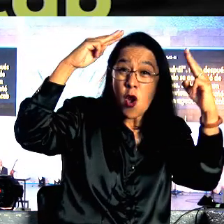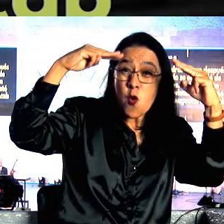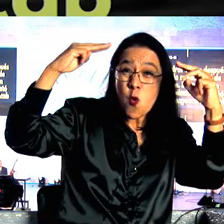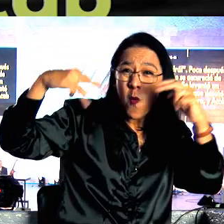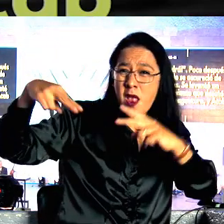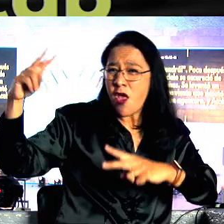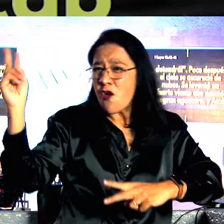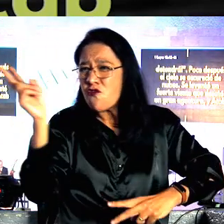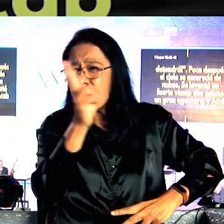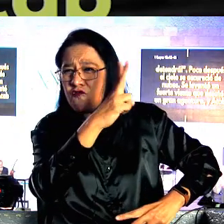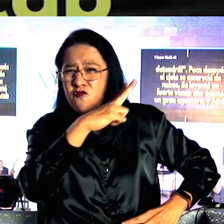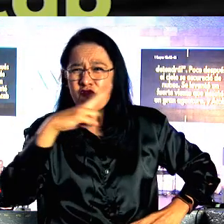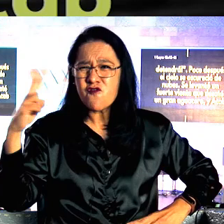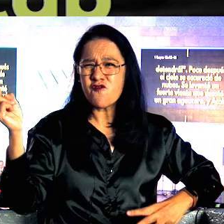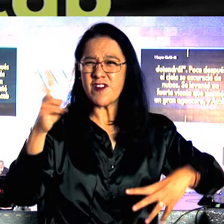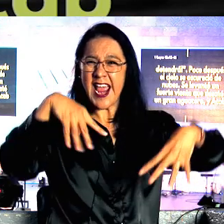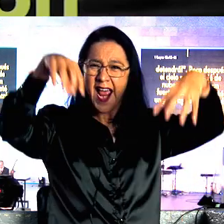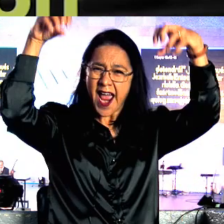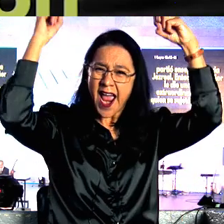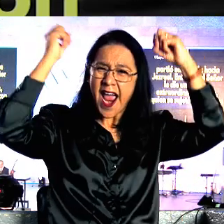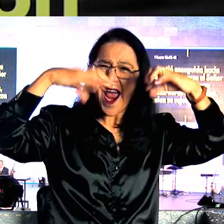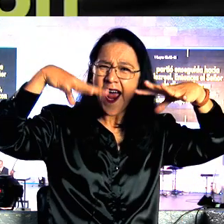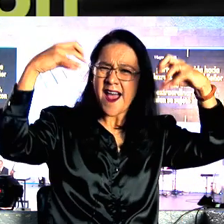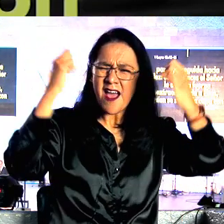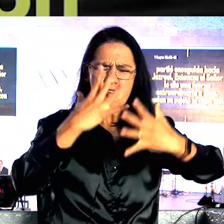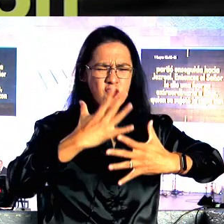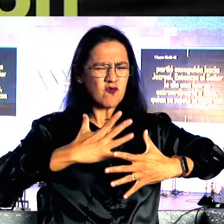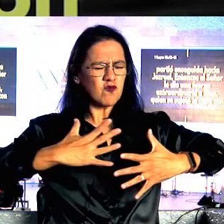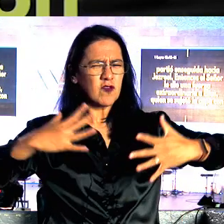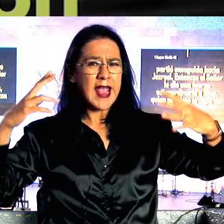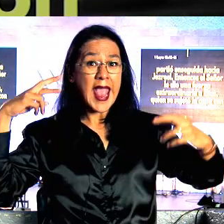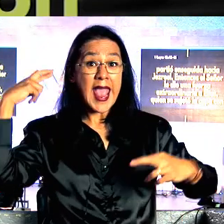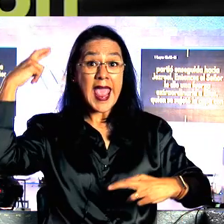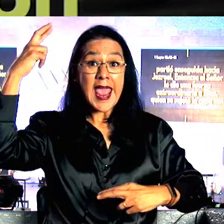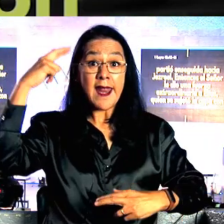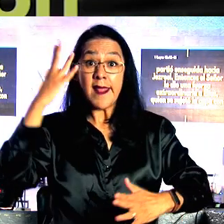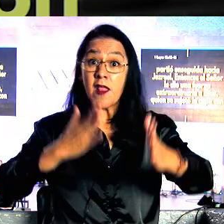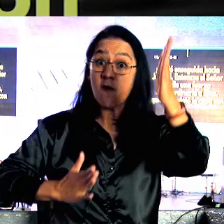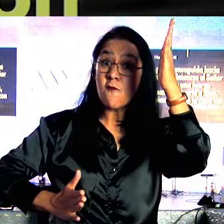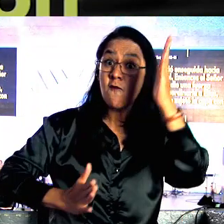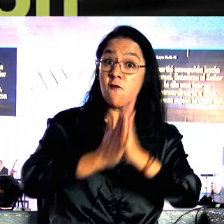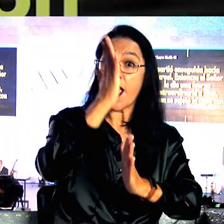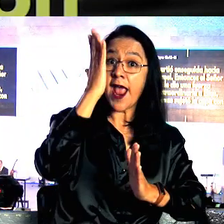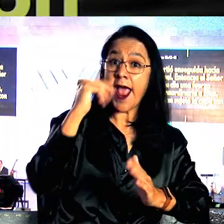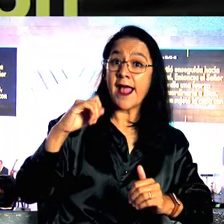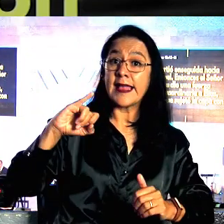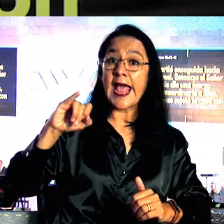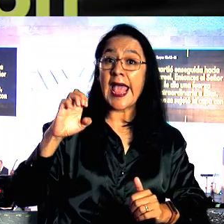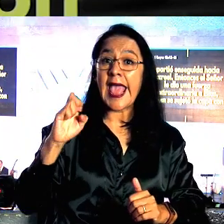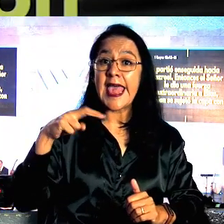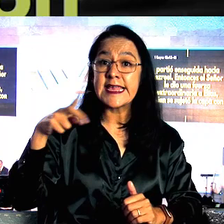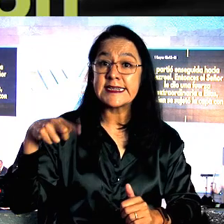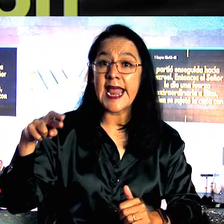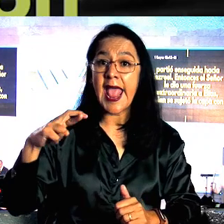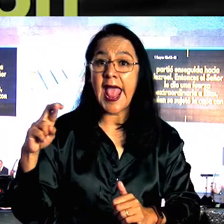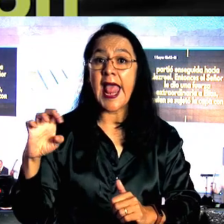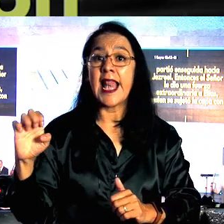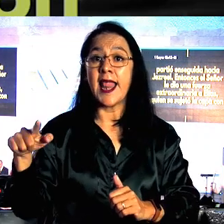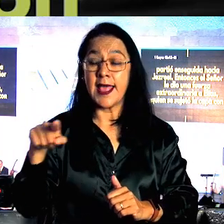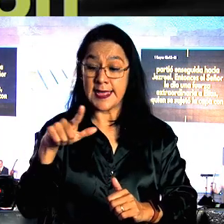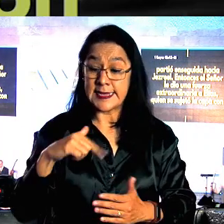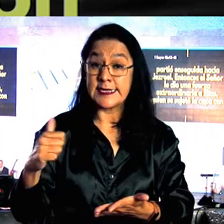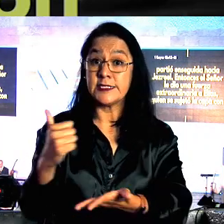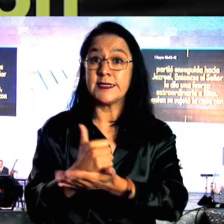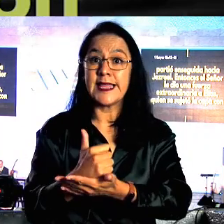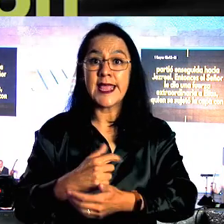un gran aguacero y Acab partió enseguida hacia Jerreel entonces el señor le dio una